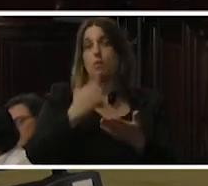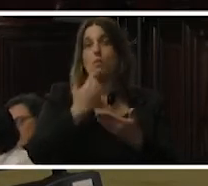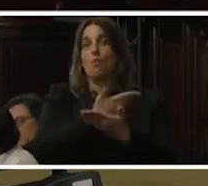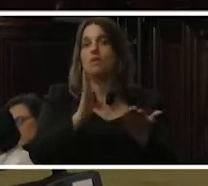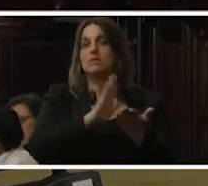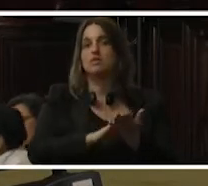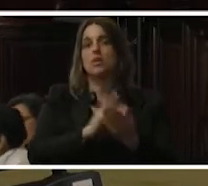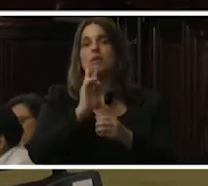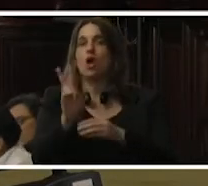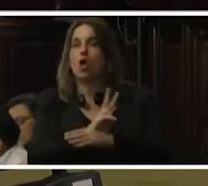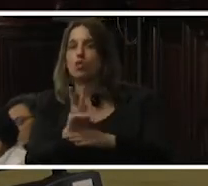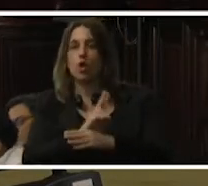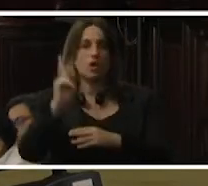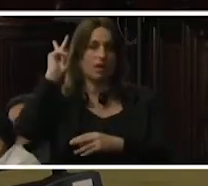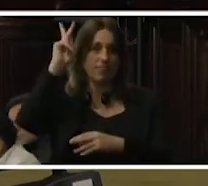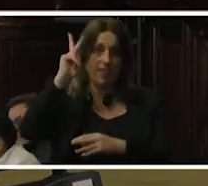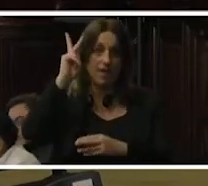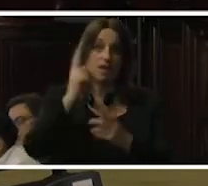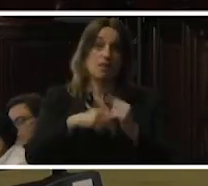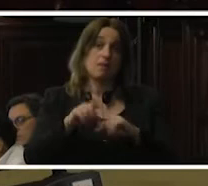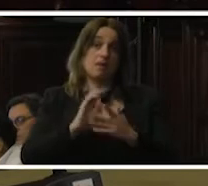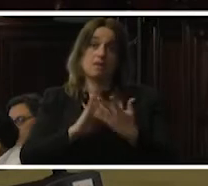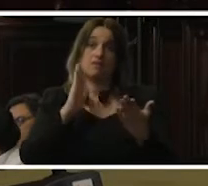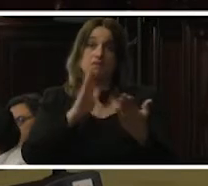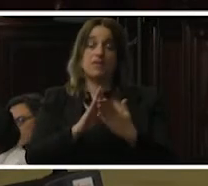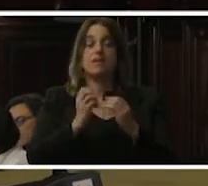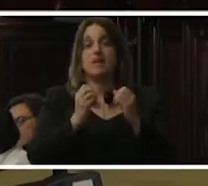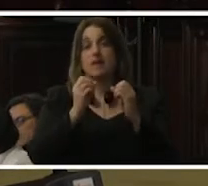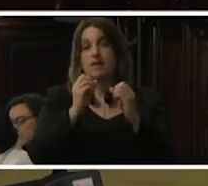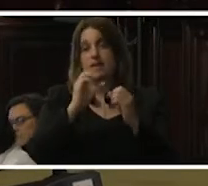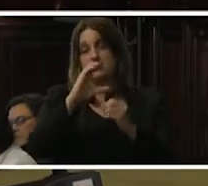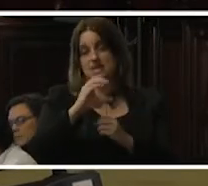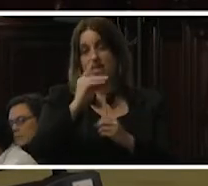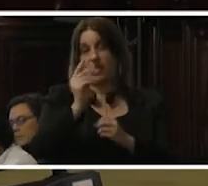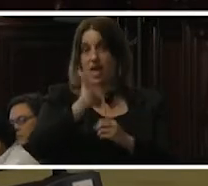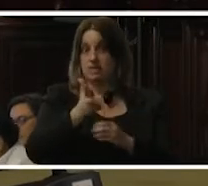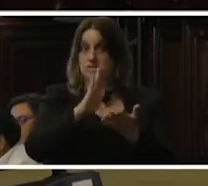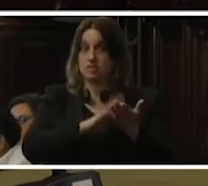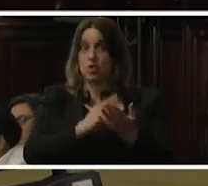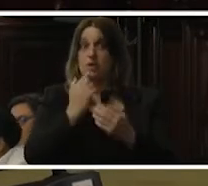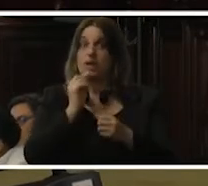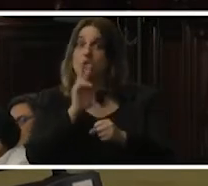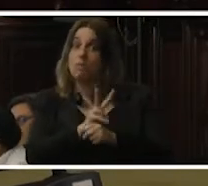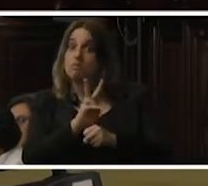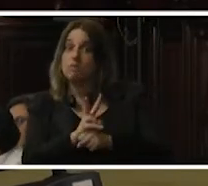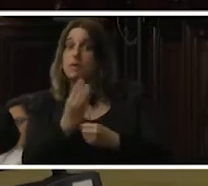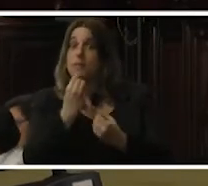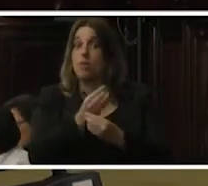monitoreo indígena Tacana 2 y ante la CIDH en solicitud de medidas cautelares para